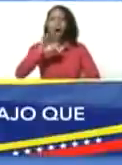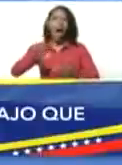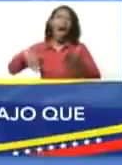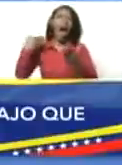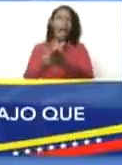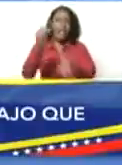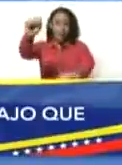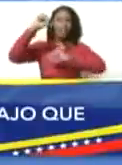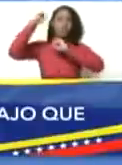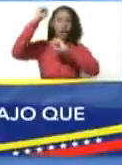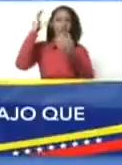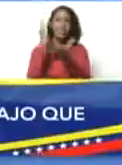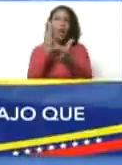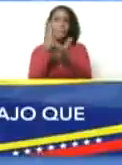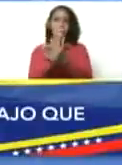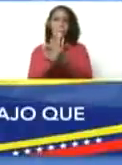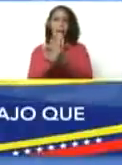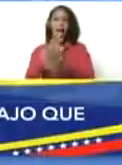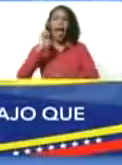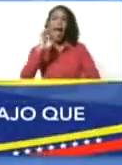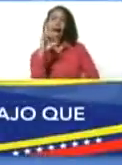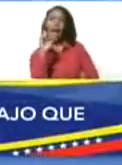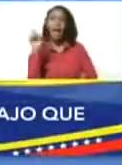¡Hasta la victoria siempre, Earle!